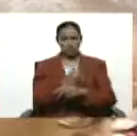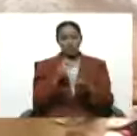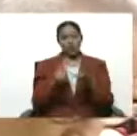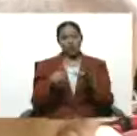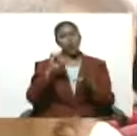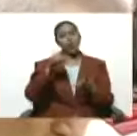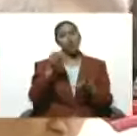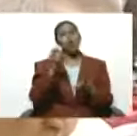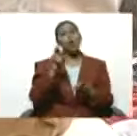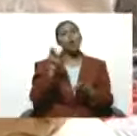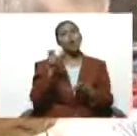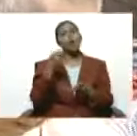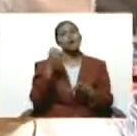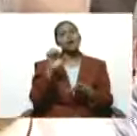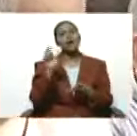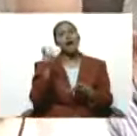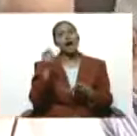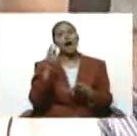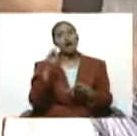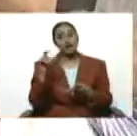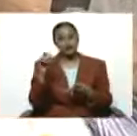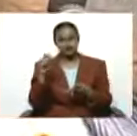garantes de esa tarea.